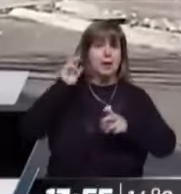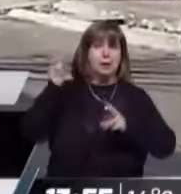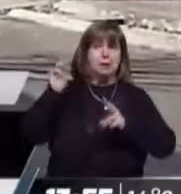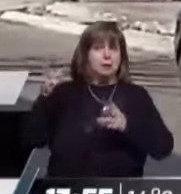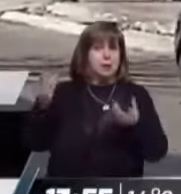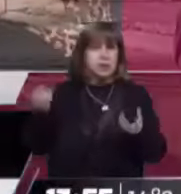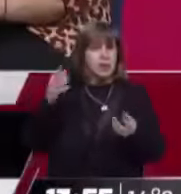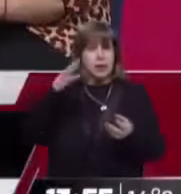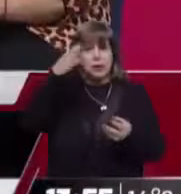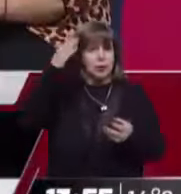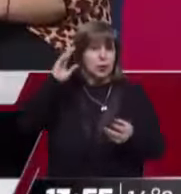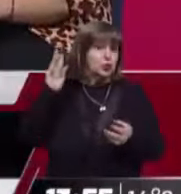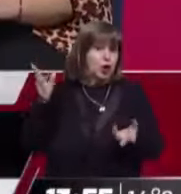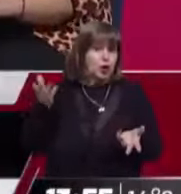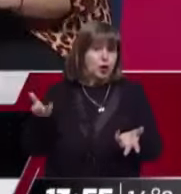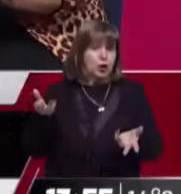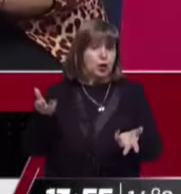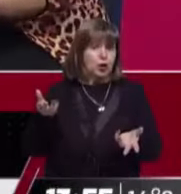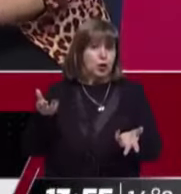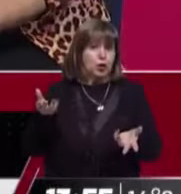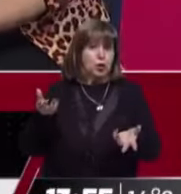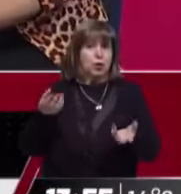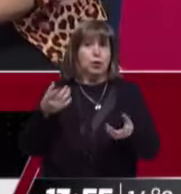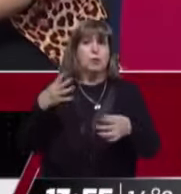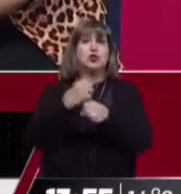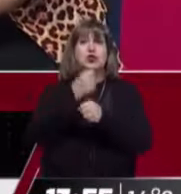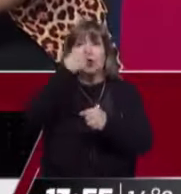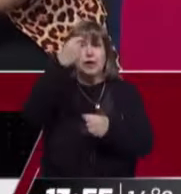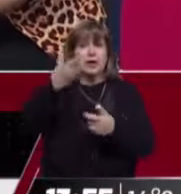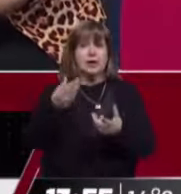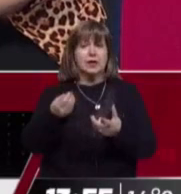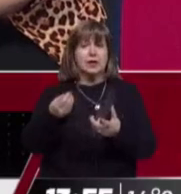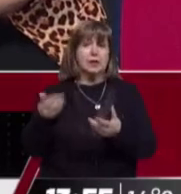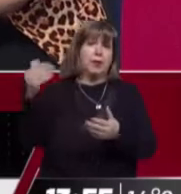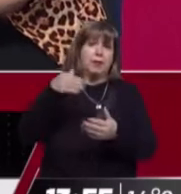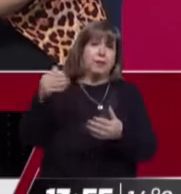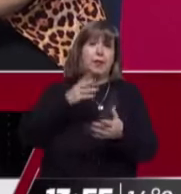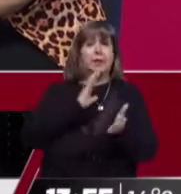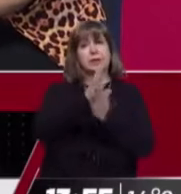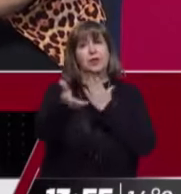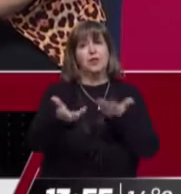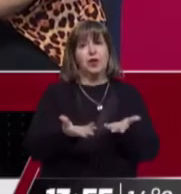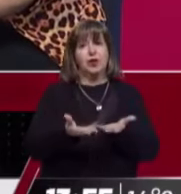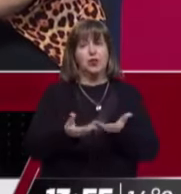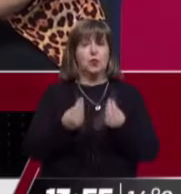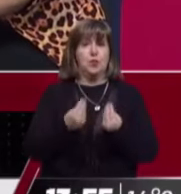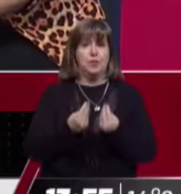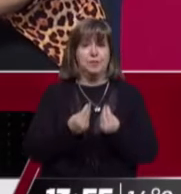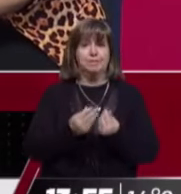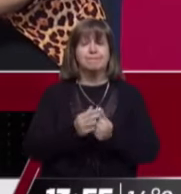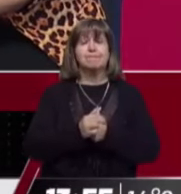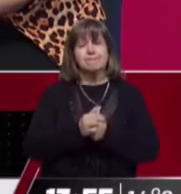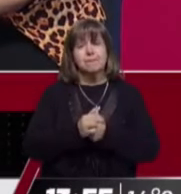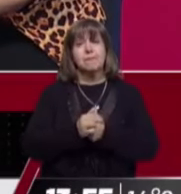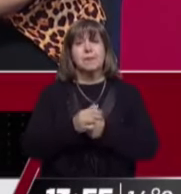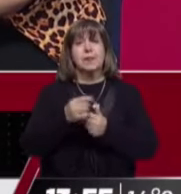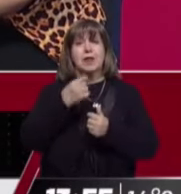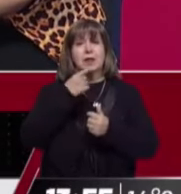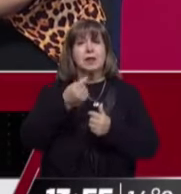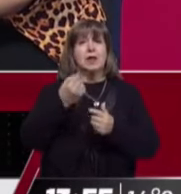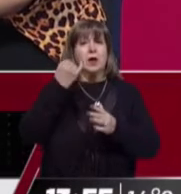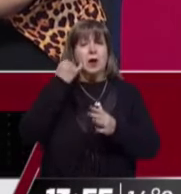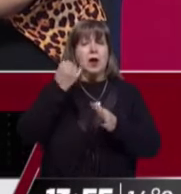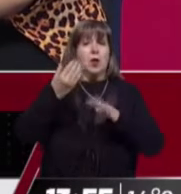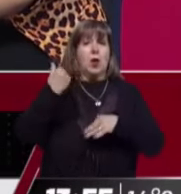hicieron. Ahí nos aportan, Leandro, tercer partido en cancha de Atenas, aquí en Guaymallén. Habrá que ver, debería haber un operativo